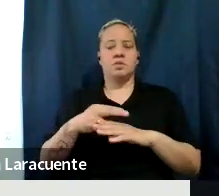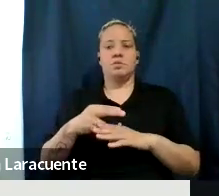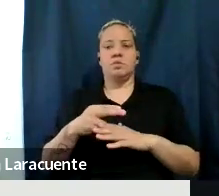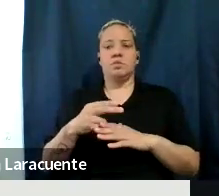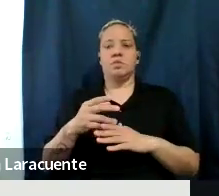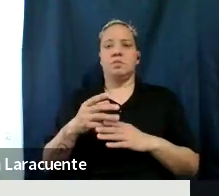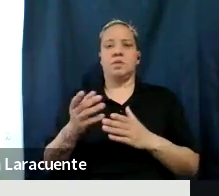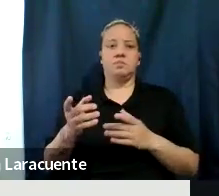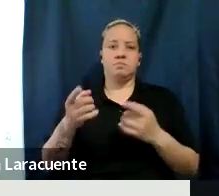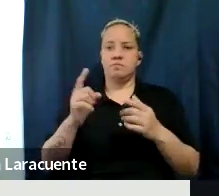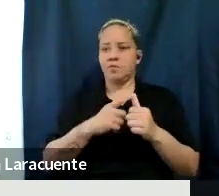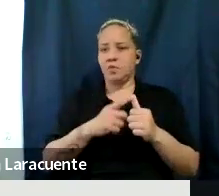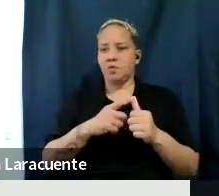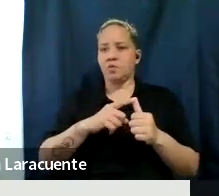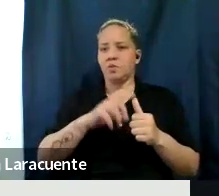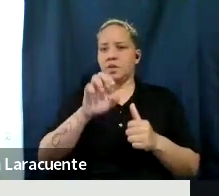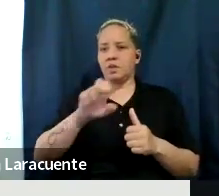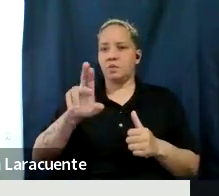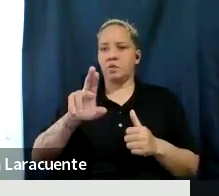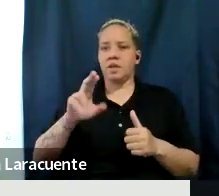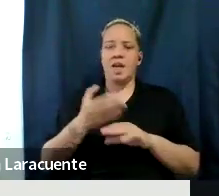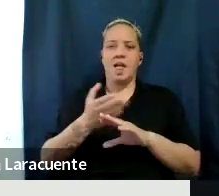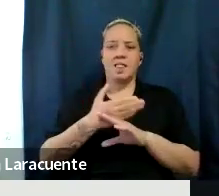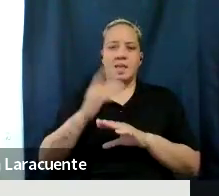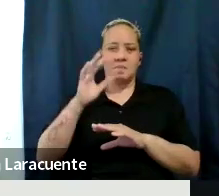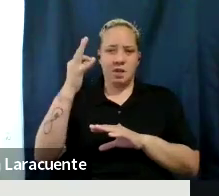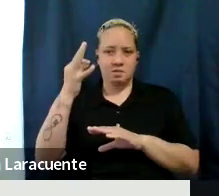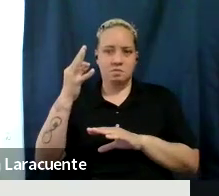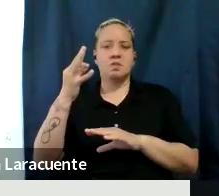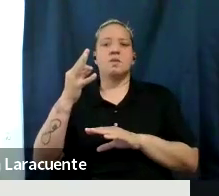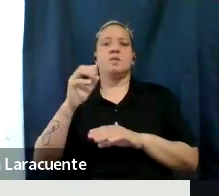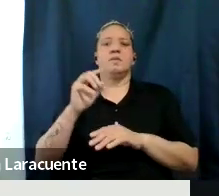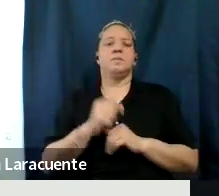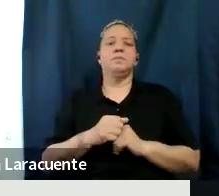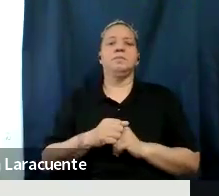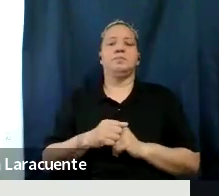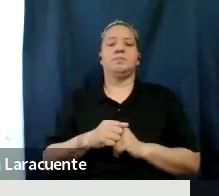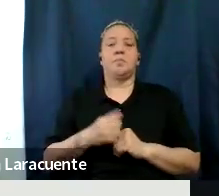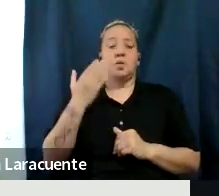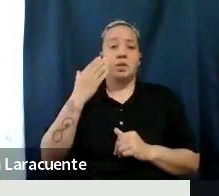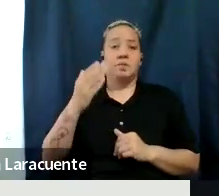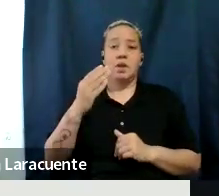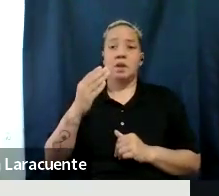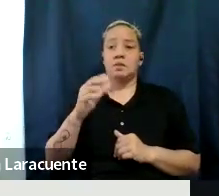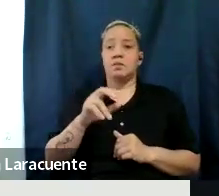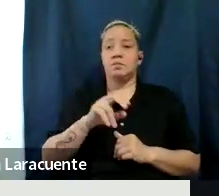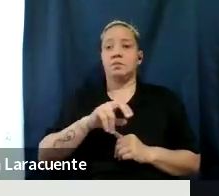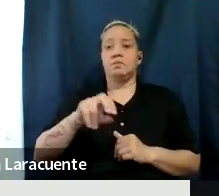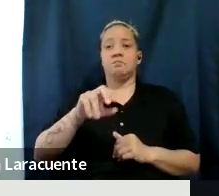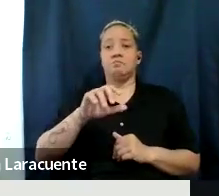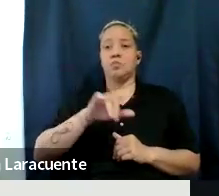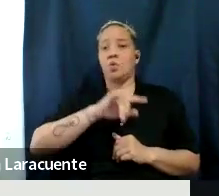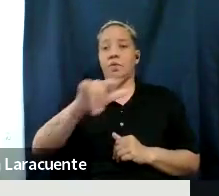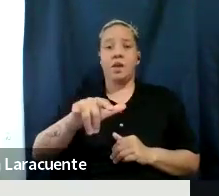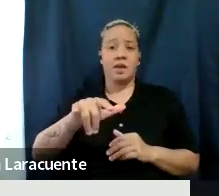Estados Unidos y antes por París, no sabían que en realidad ese viaje era un viaje de ida y no de